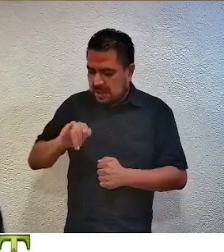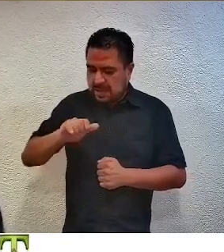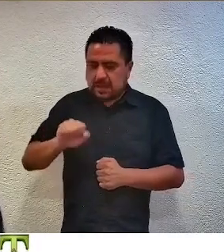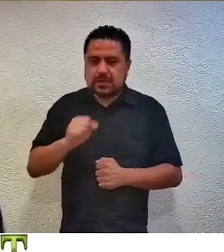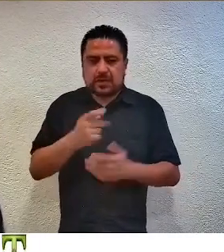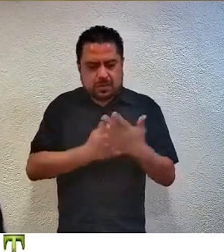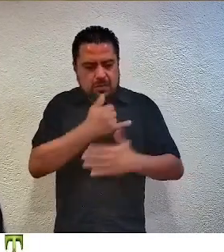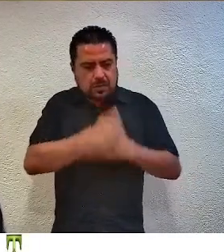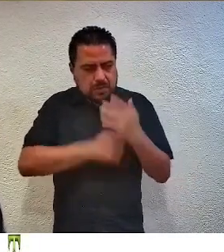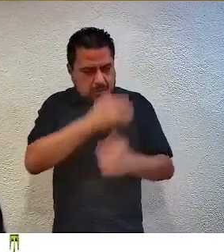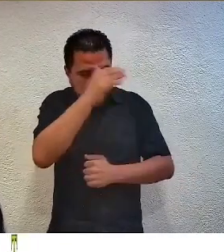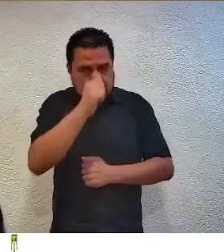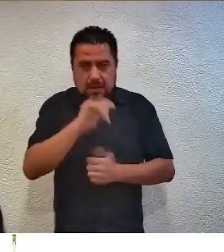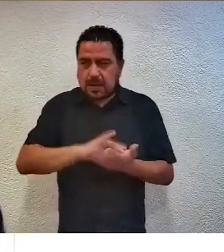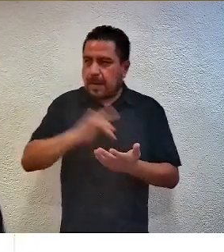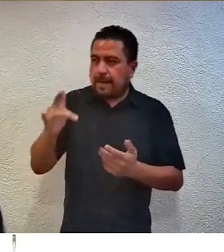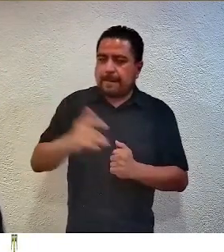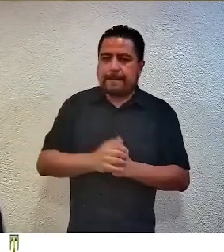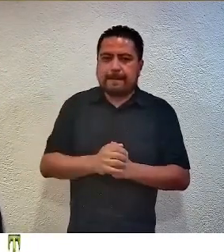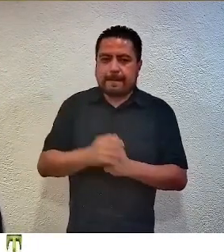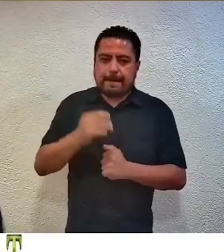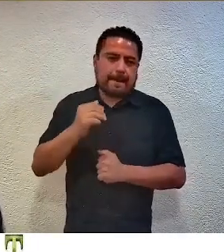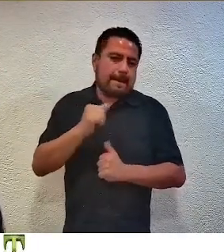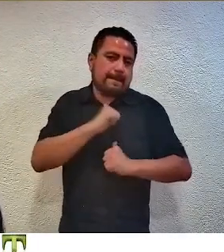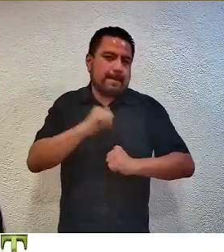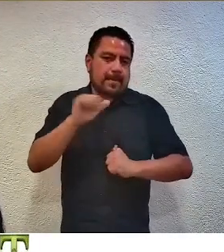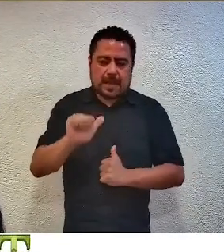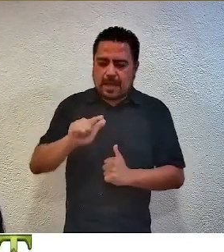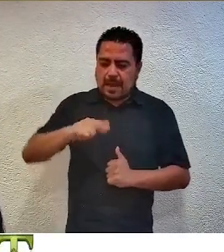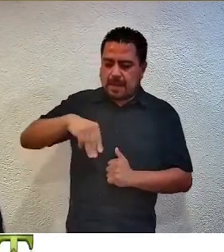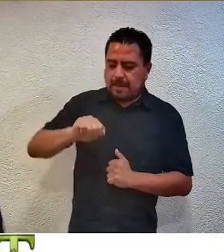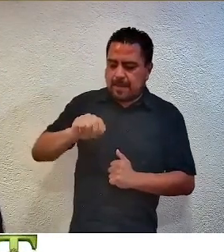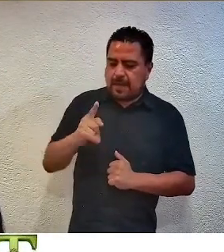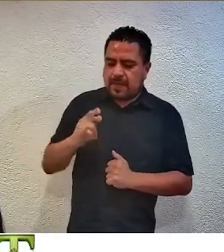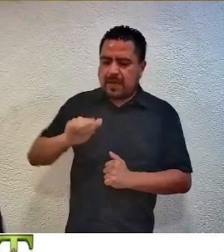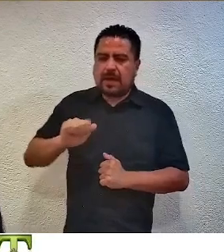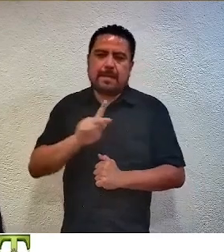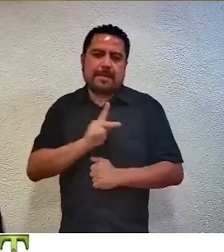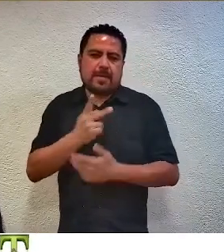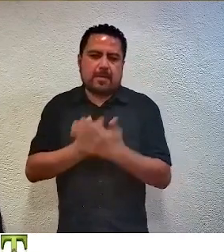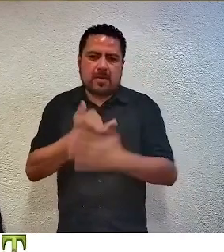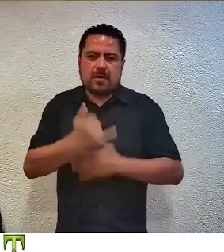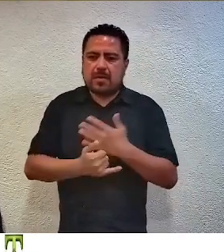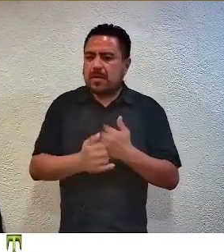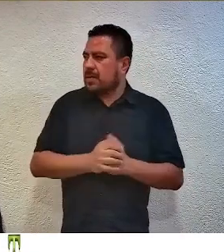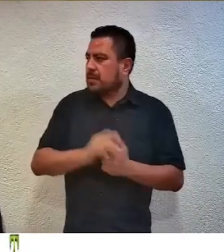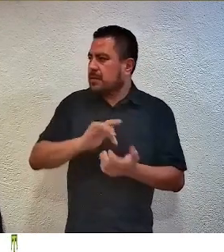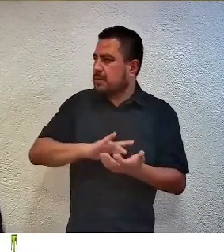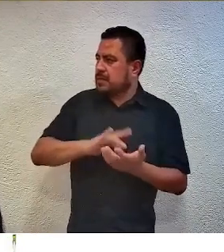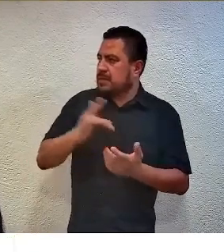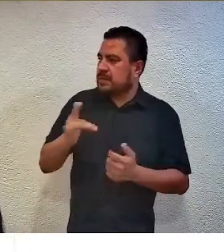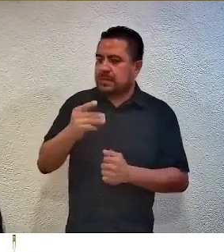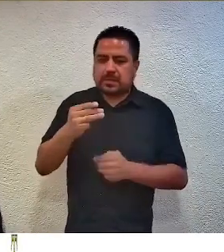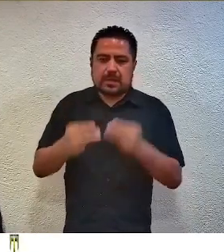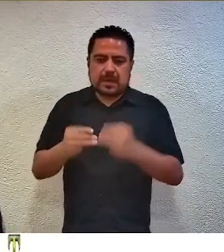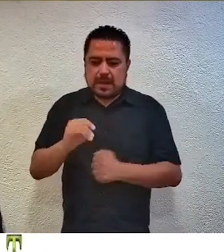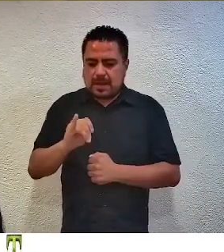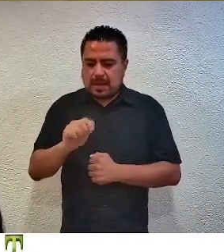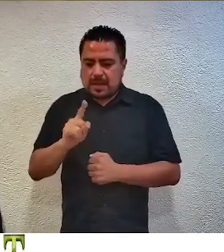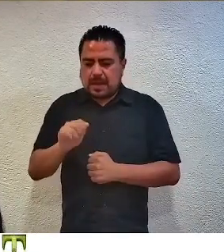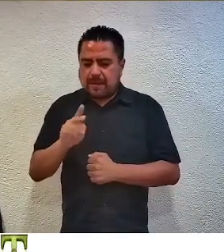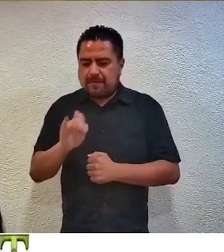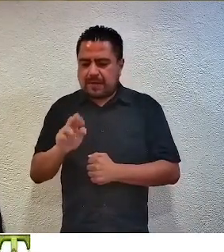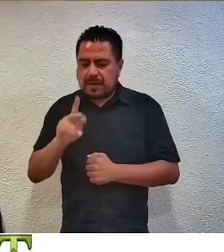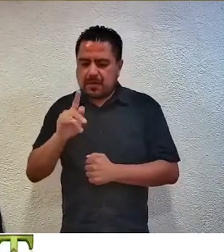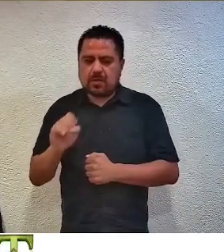proyecto. Gracias, magistrado. Magistrada ponente Almadelia Eugenio Alcaraz. Es mi proyecto. Gracias, magistrada. Magistrada Hilda Rosa Delgado Brito. A